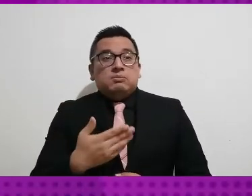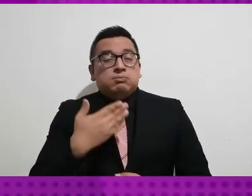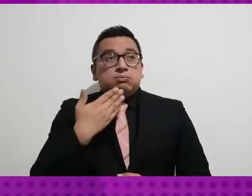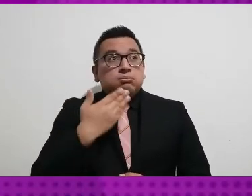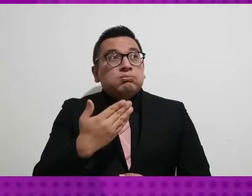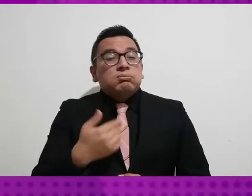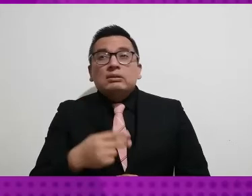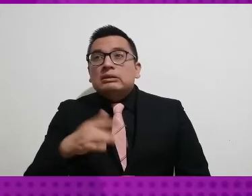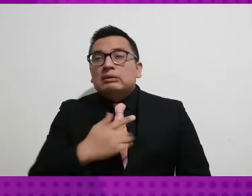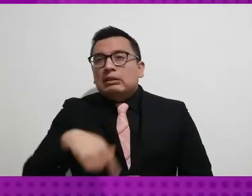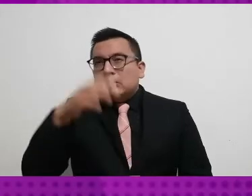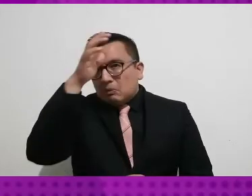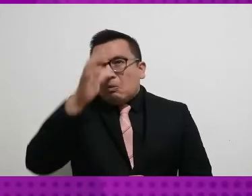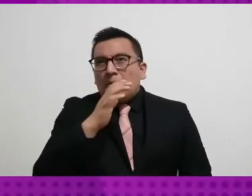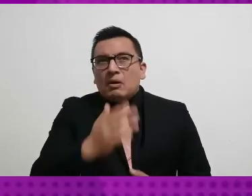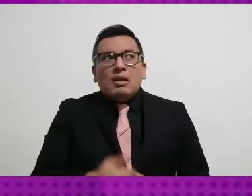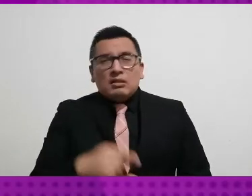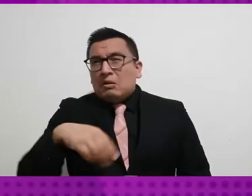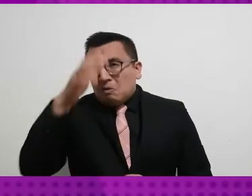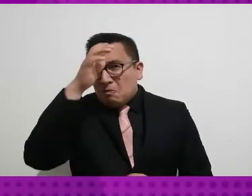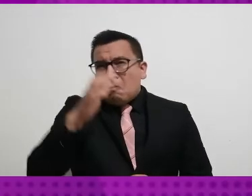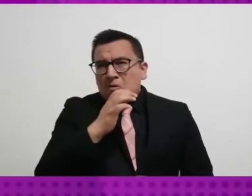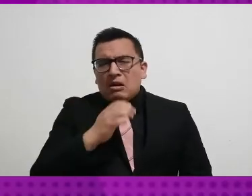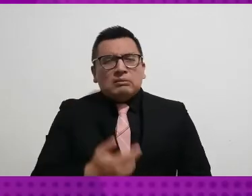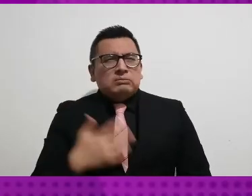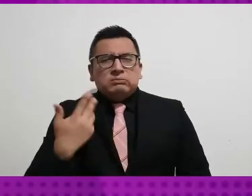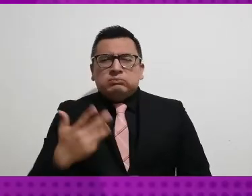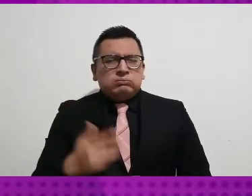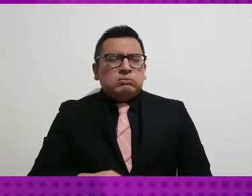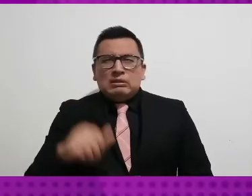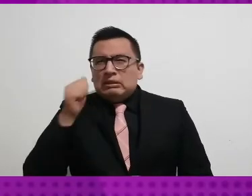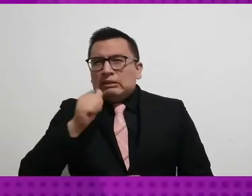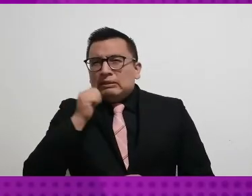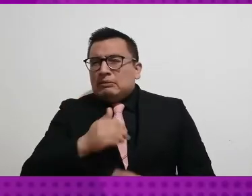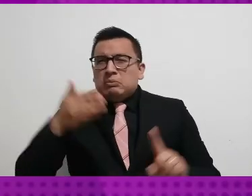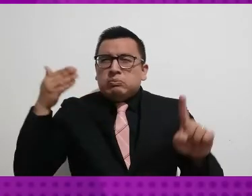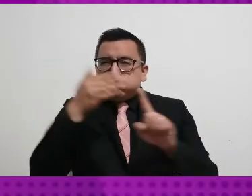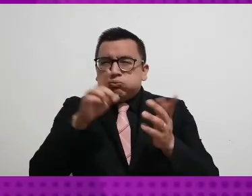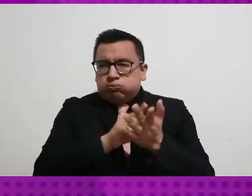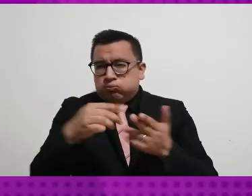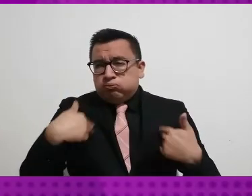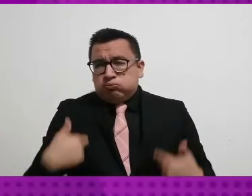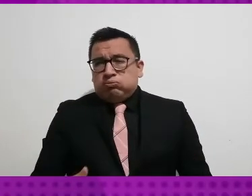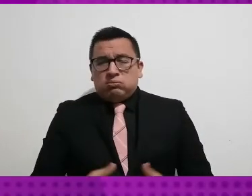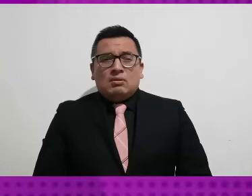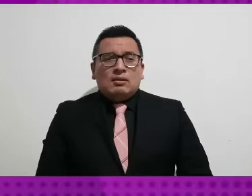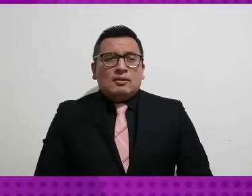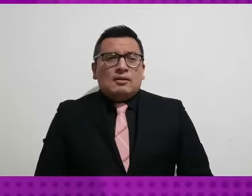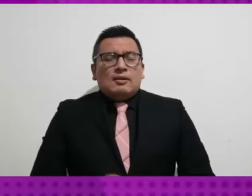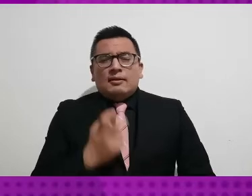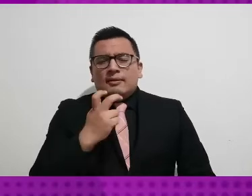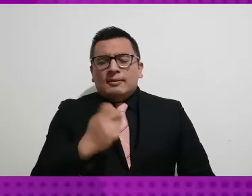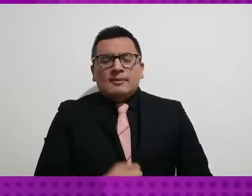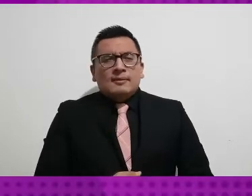muy importante en el estado de Coahuila. El estado de Coahuila es un estado vanguardista en materia de derechos humanos y especialmente en materia de diversidad sexual.